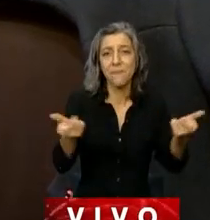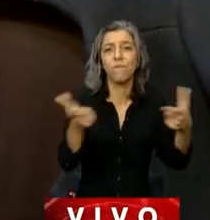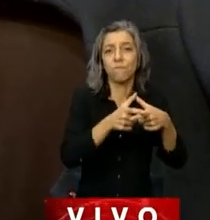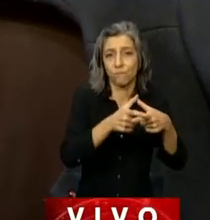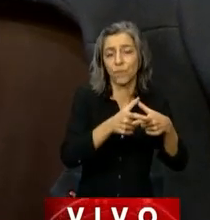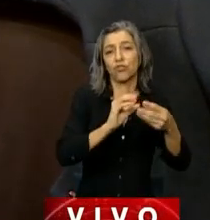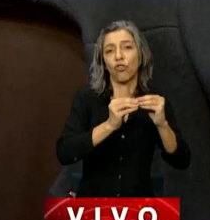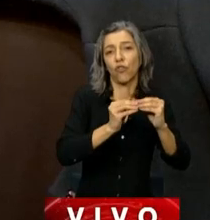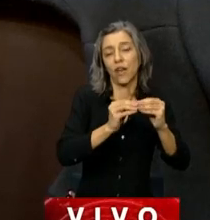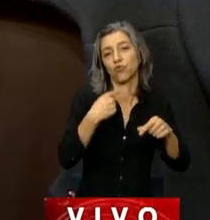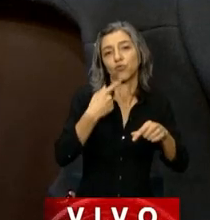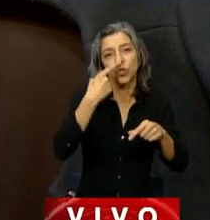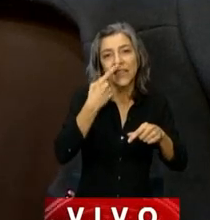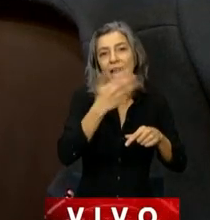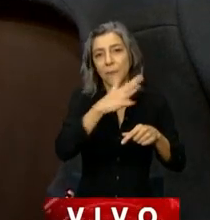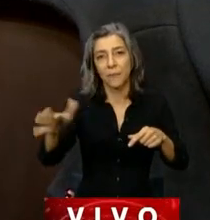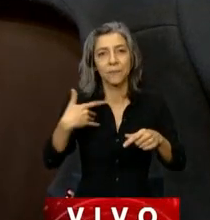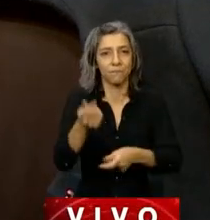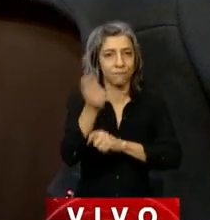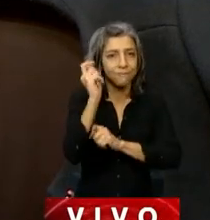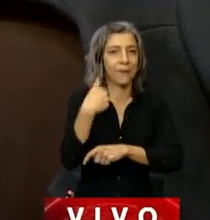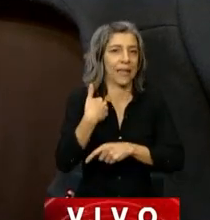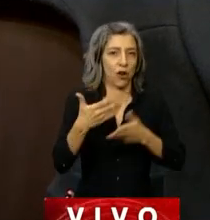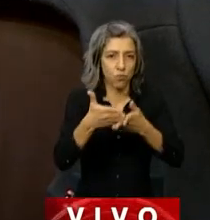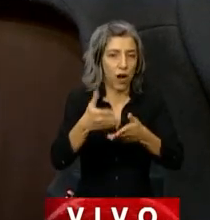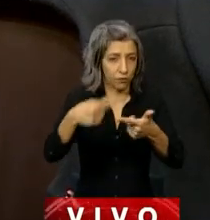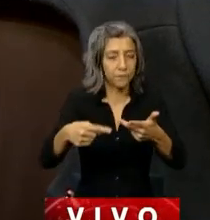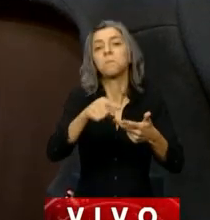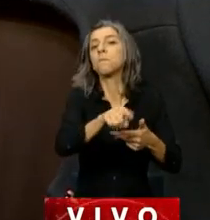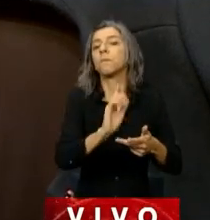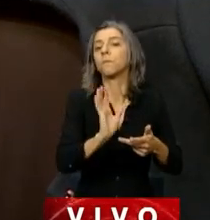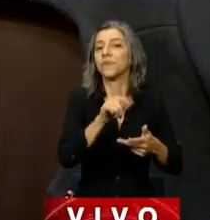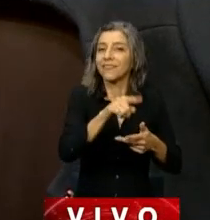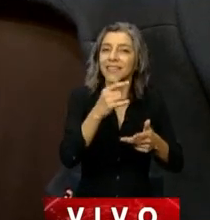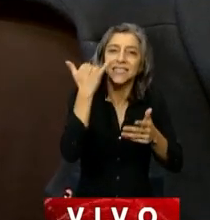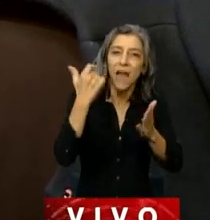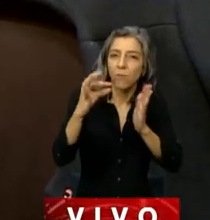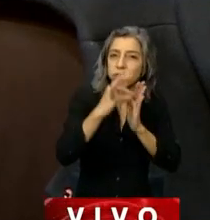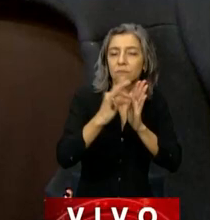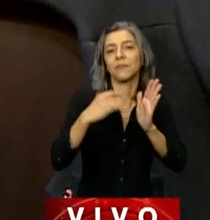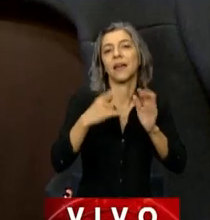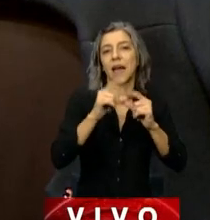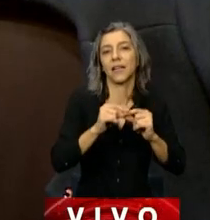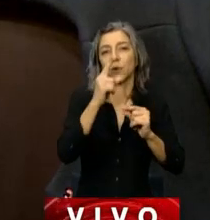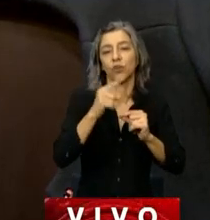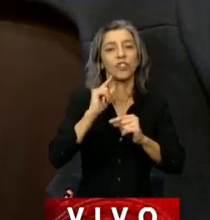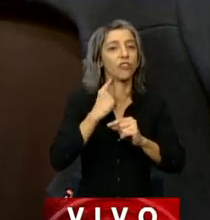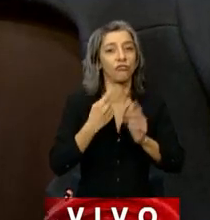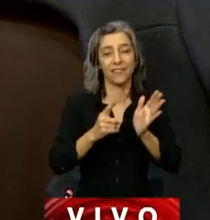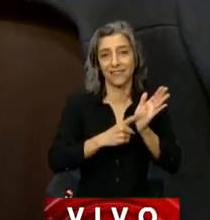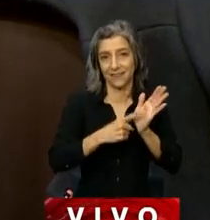asuntos intereses marítimos fluviales pesqueros y portuarios que ha presentado una observación en virtud del artículo 113 del reglamento